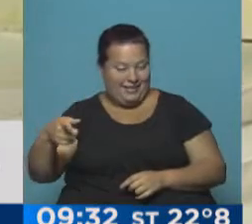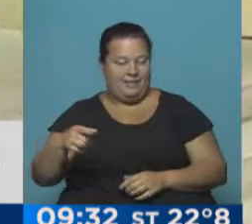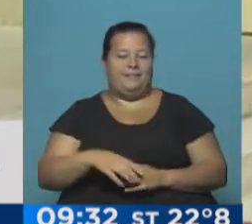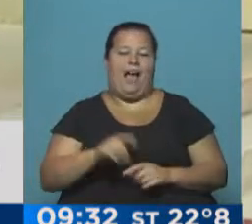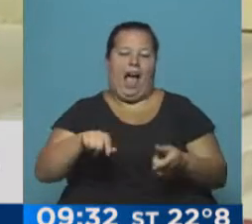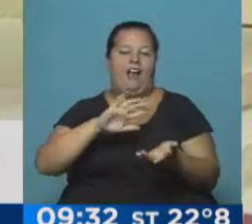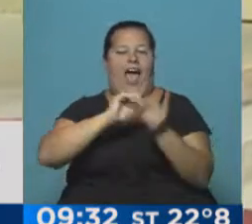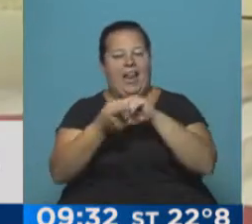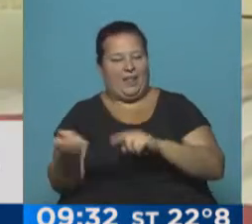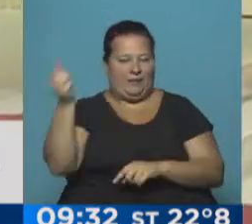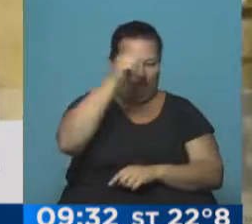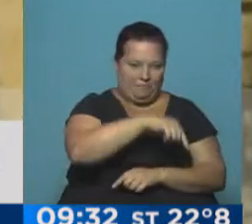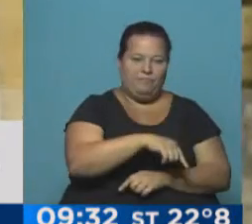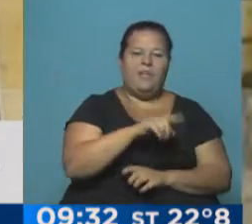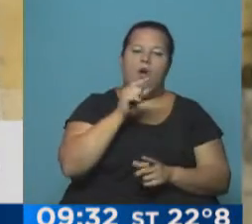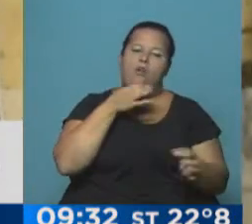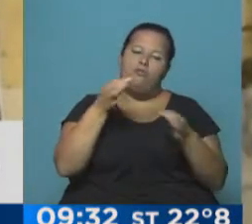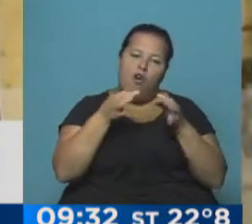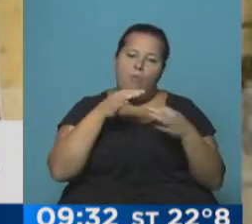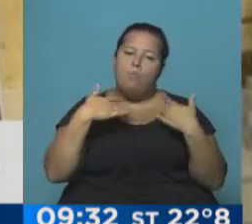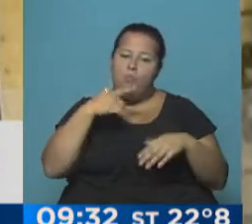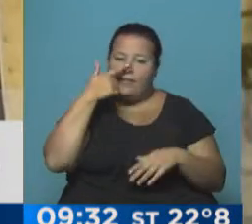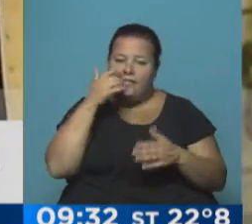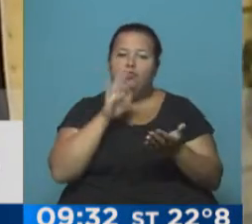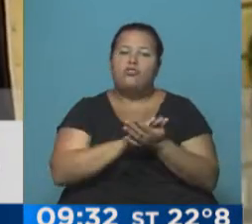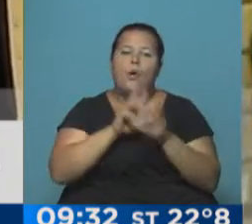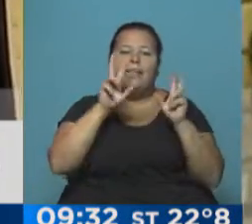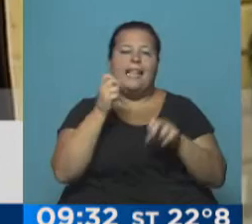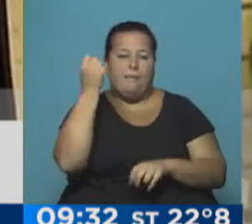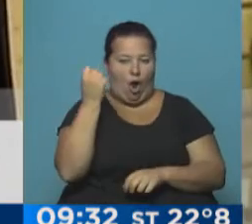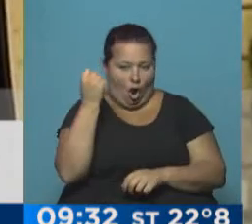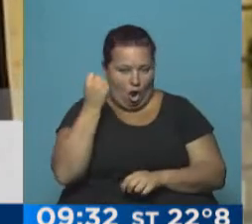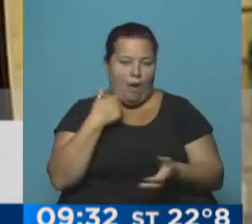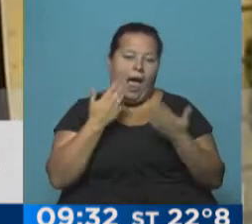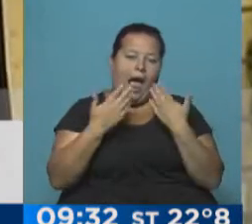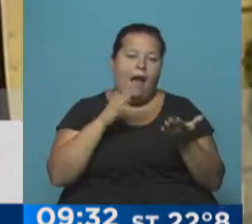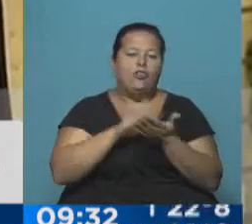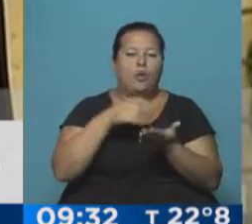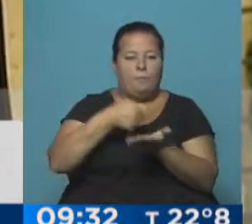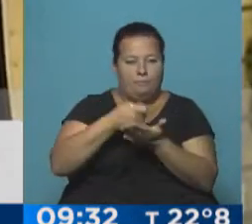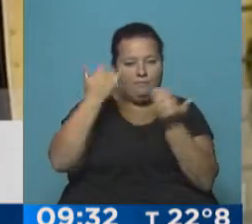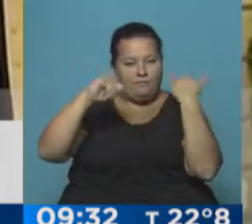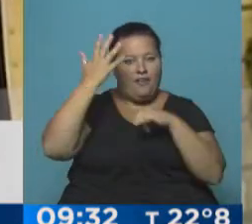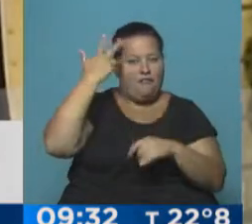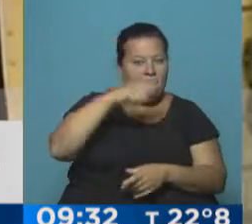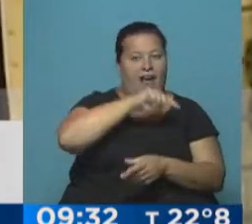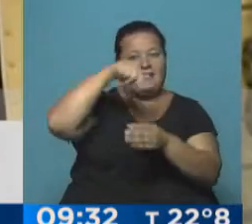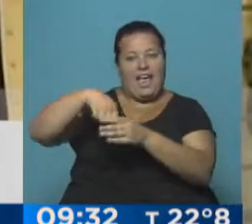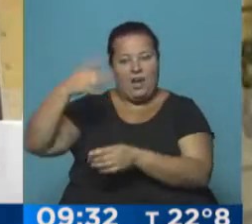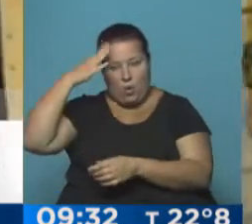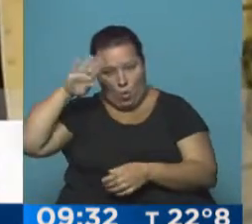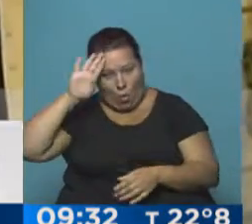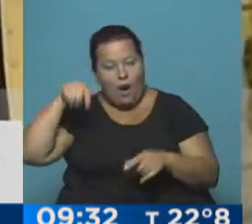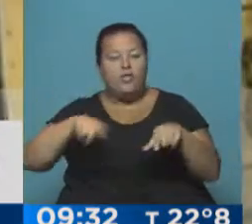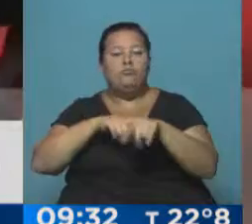cubano hubo una conversación muy interesante en términos económicos hablaron de las inversiones francesas en la isla recordemos que